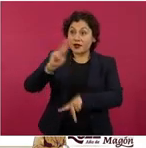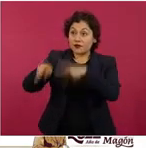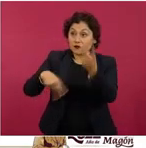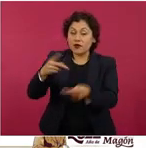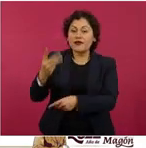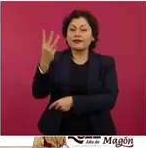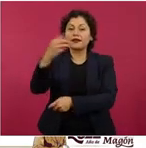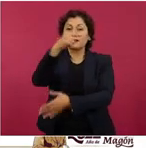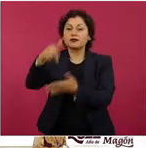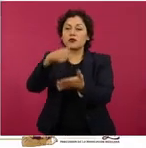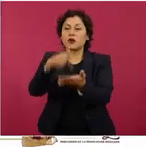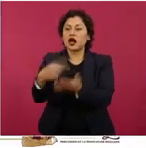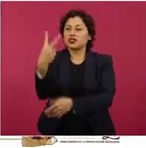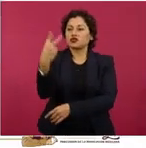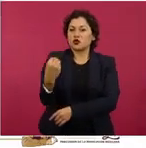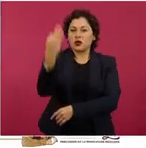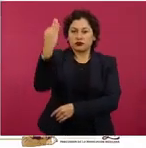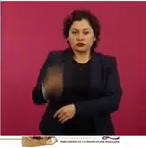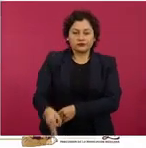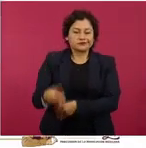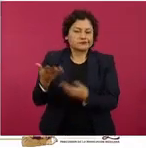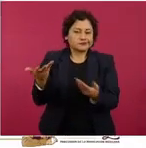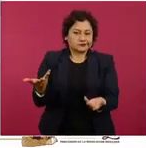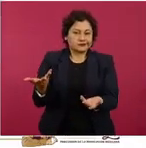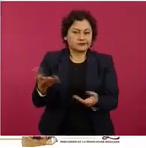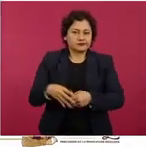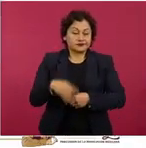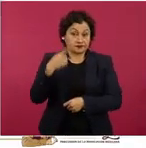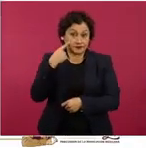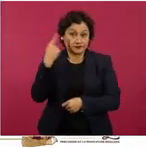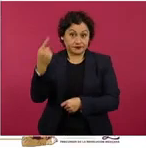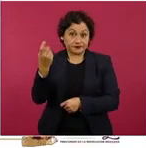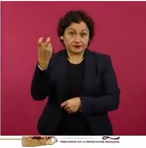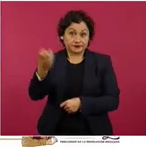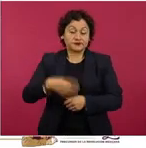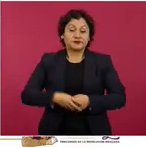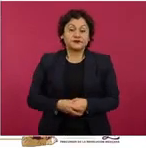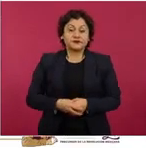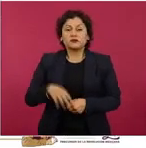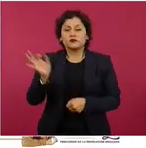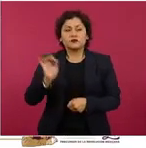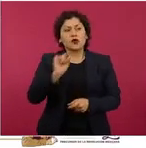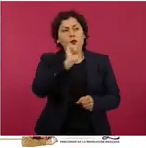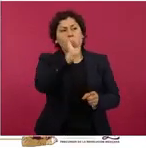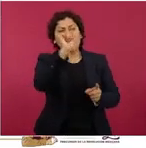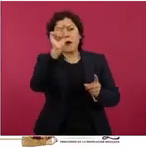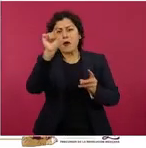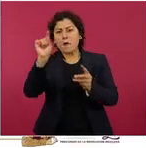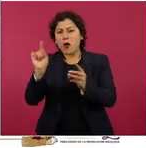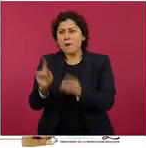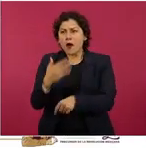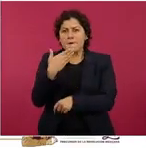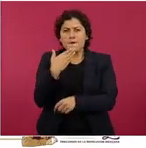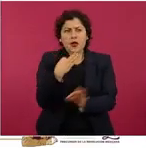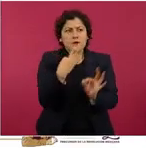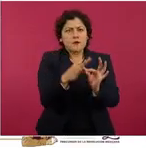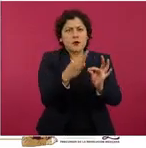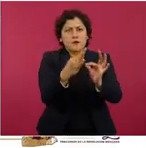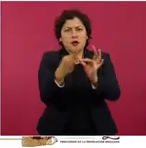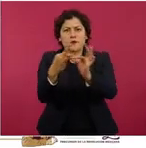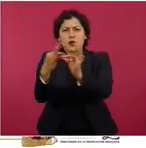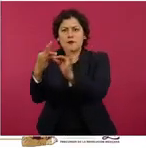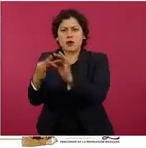verificados. Mientras está cumpliendo al 100% y se respeta totalmente los precios máximos en las